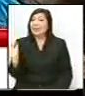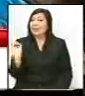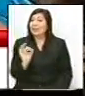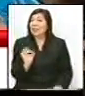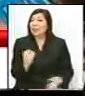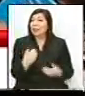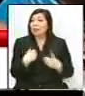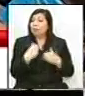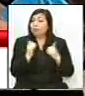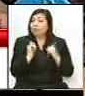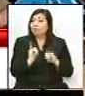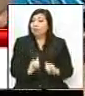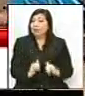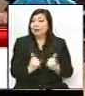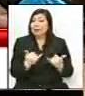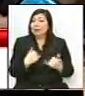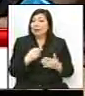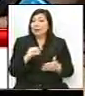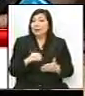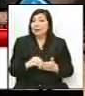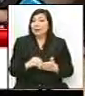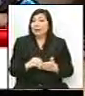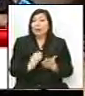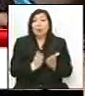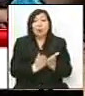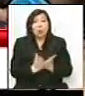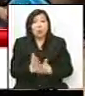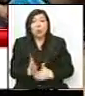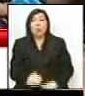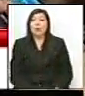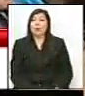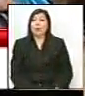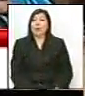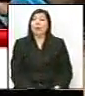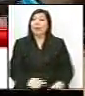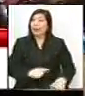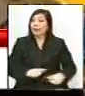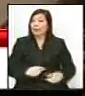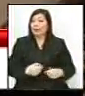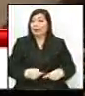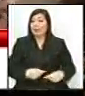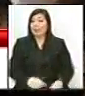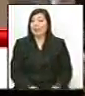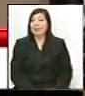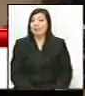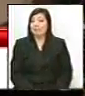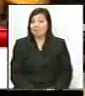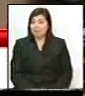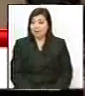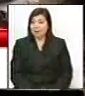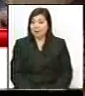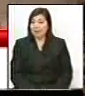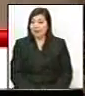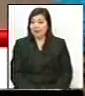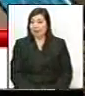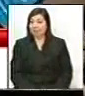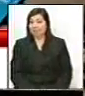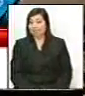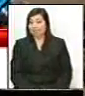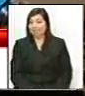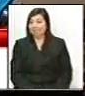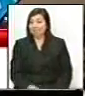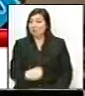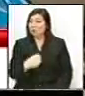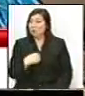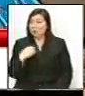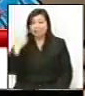tomar posición en vista de mi posición de mediador, de quien dirige, pues, el debate. Se, ¿no?, habla de enmendar el rumbo. Yo hablo